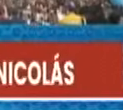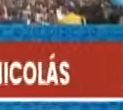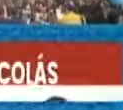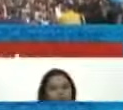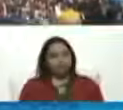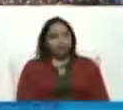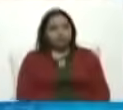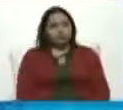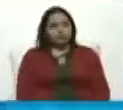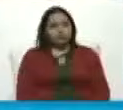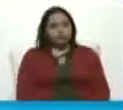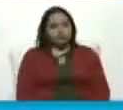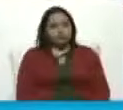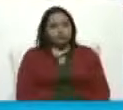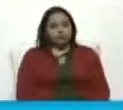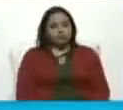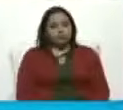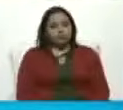amada patria,